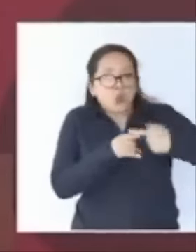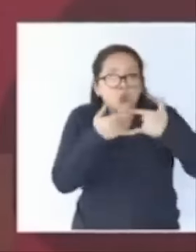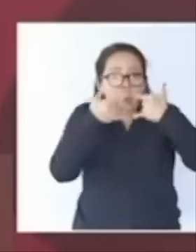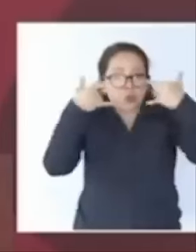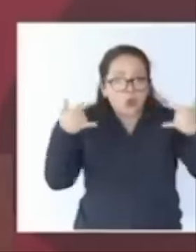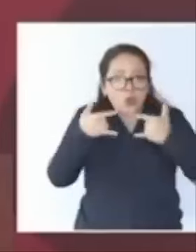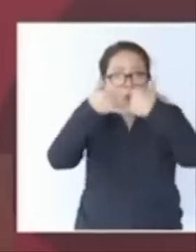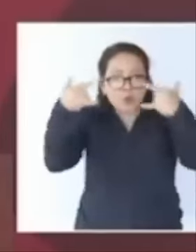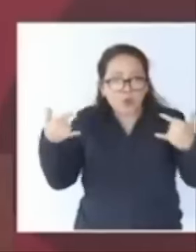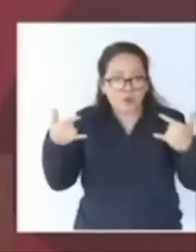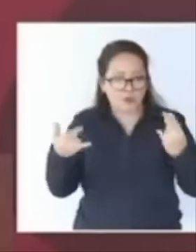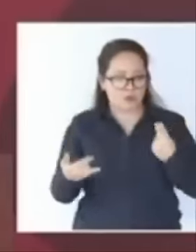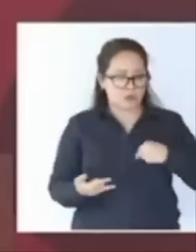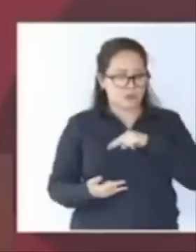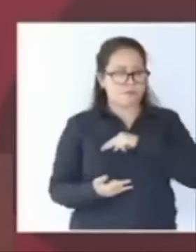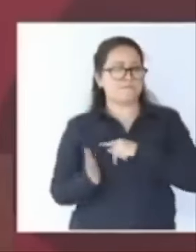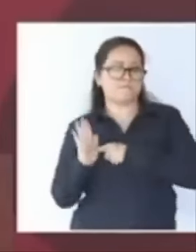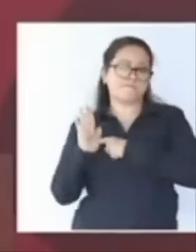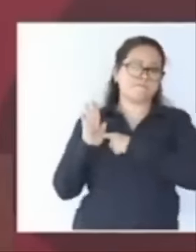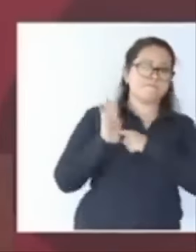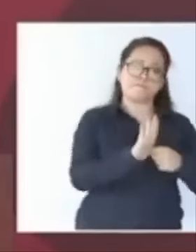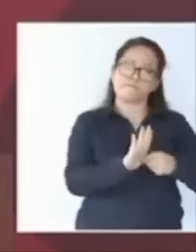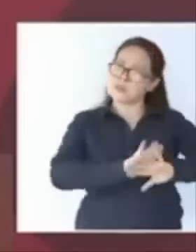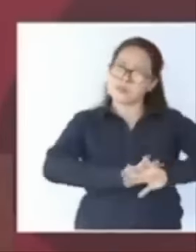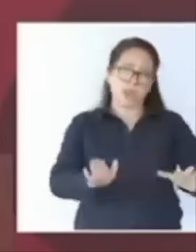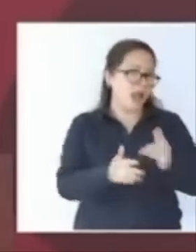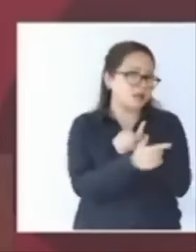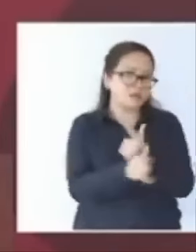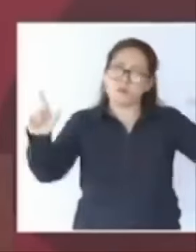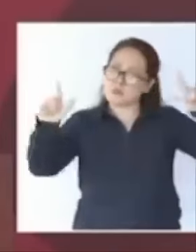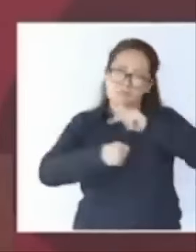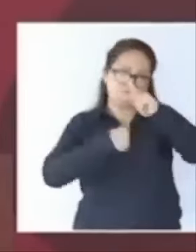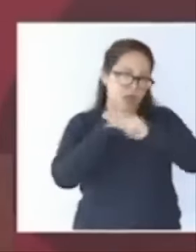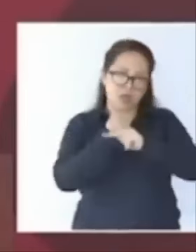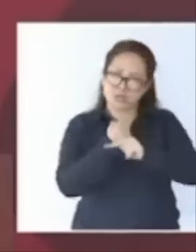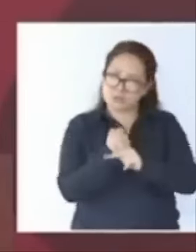el hacer valer nuestra soberanía.